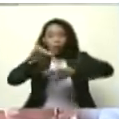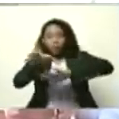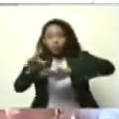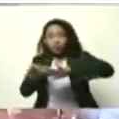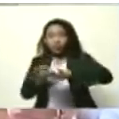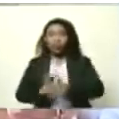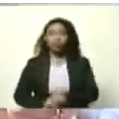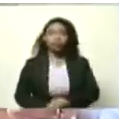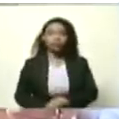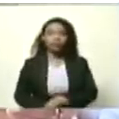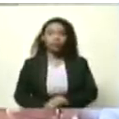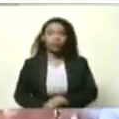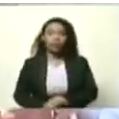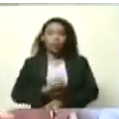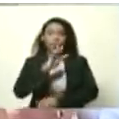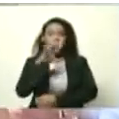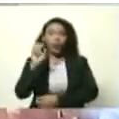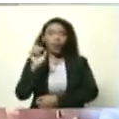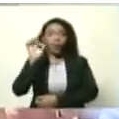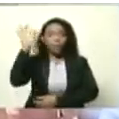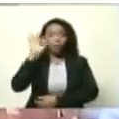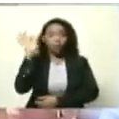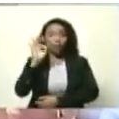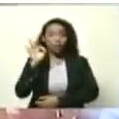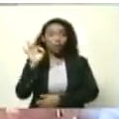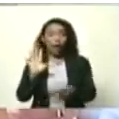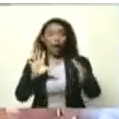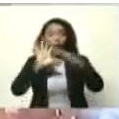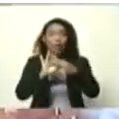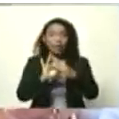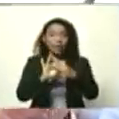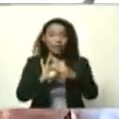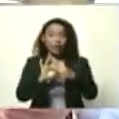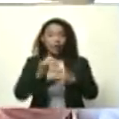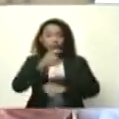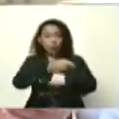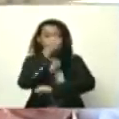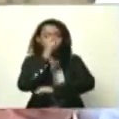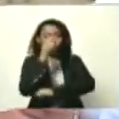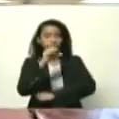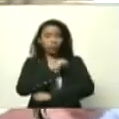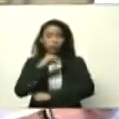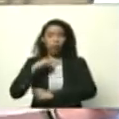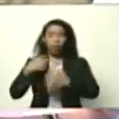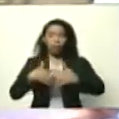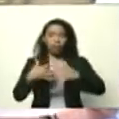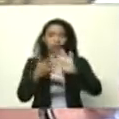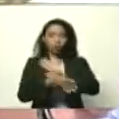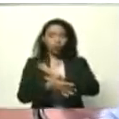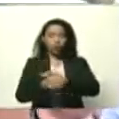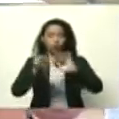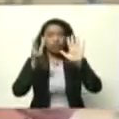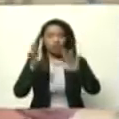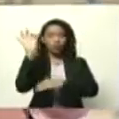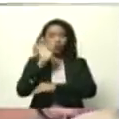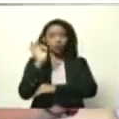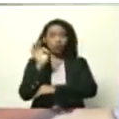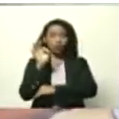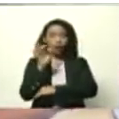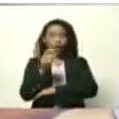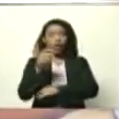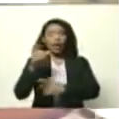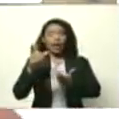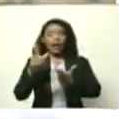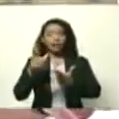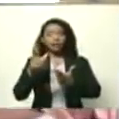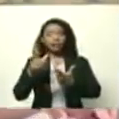municipales. Un 40% en alianzas entre Corpesca y privados. Y un 7% en Corpesca.